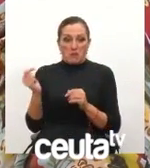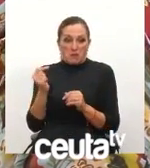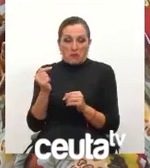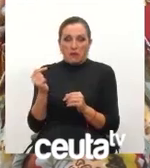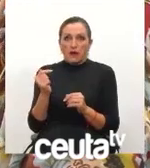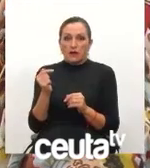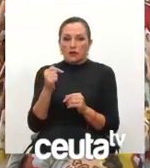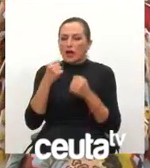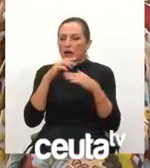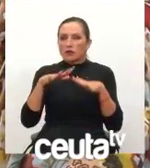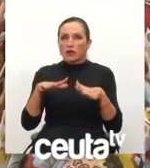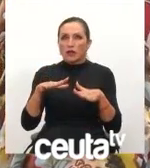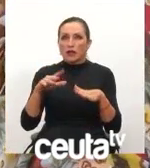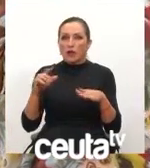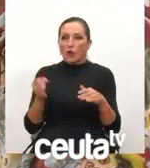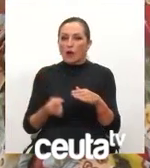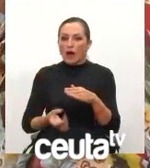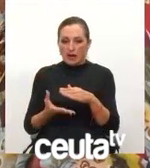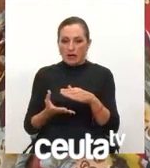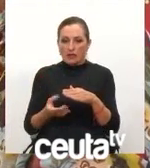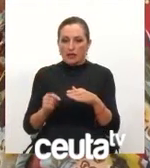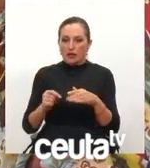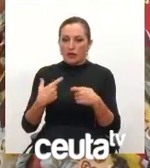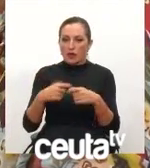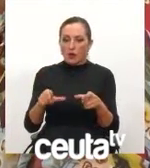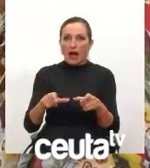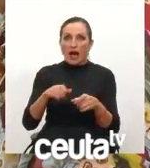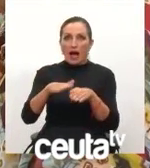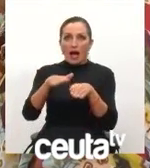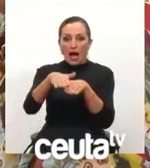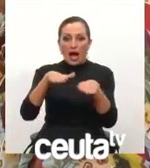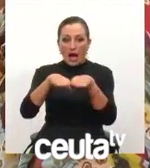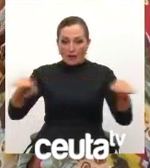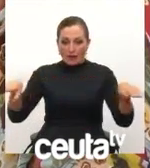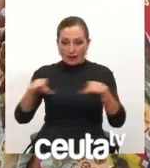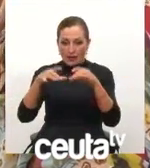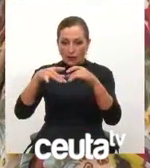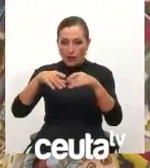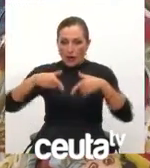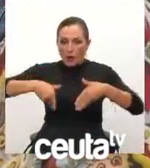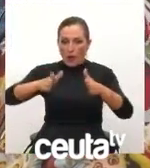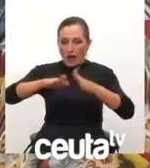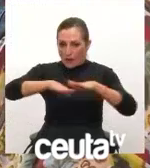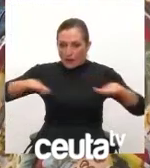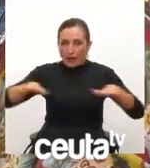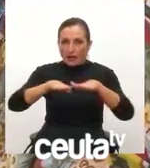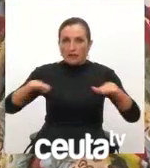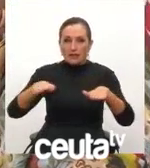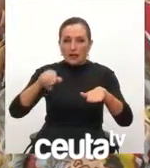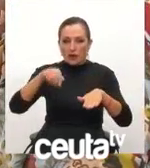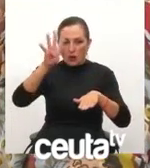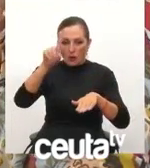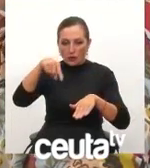una licitación de una campaña de asfaltado por un valor superior a los 4 millones de euros con un plazo de ejecución de